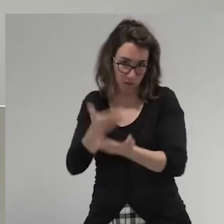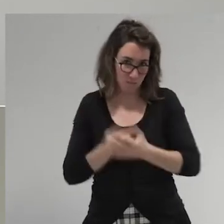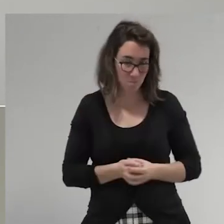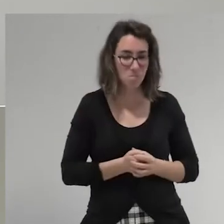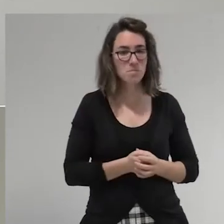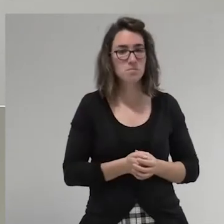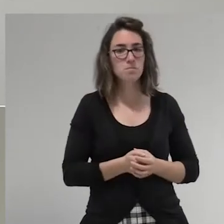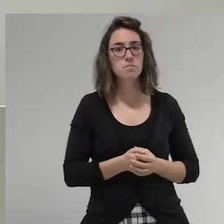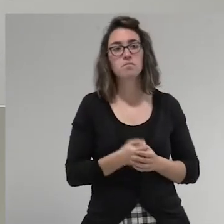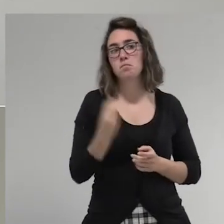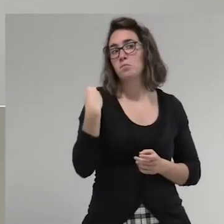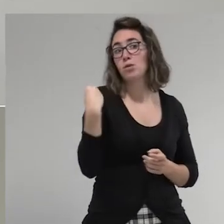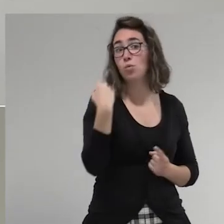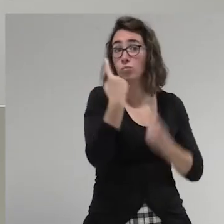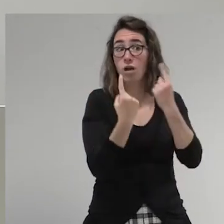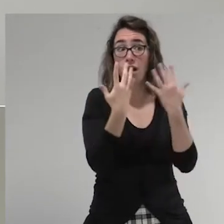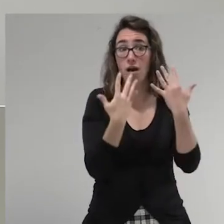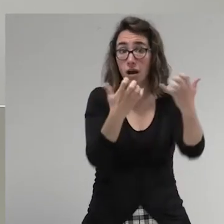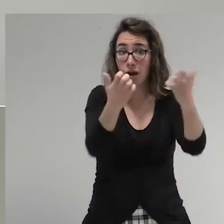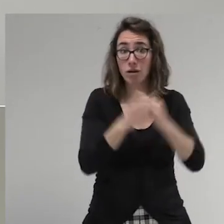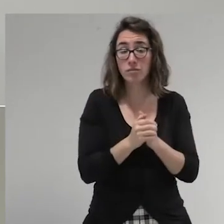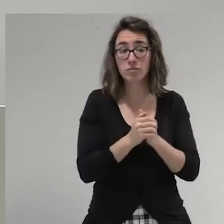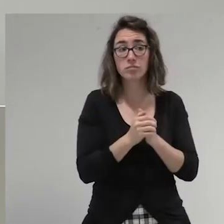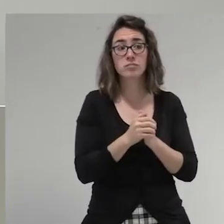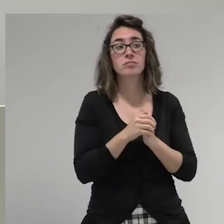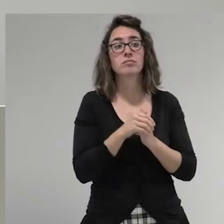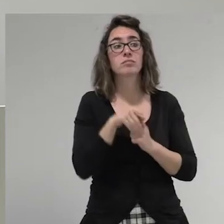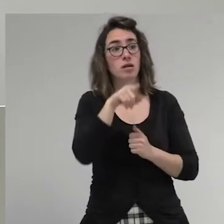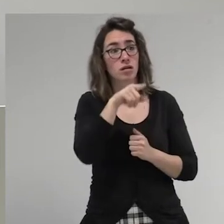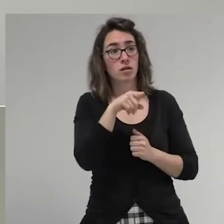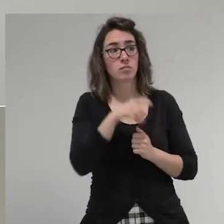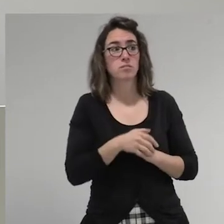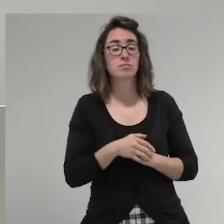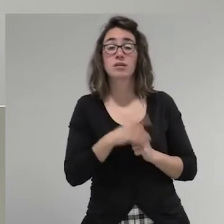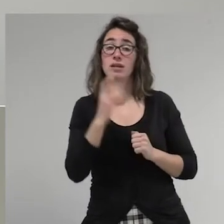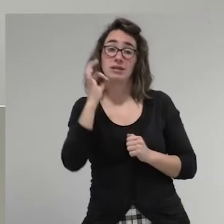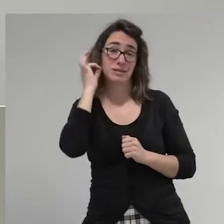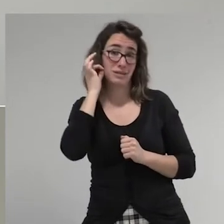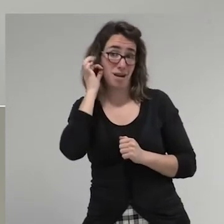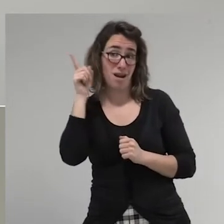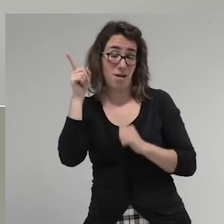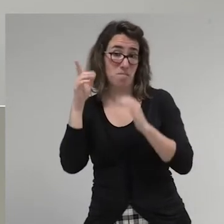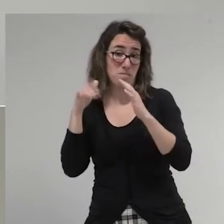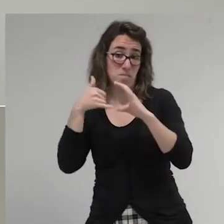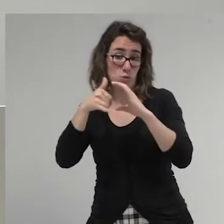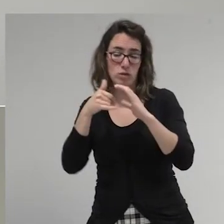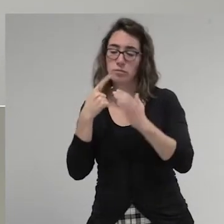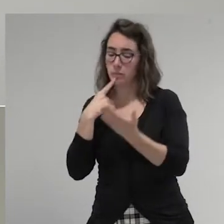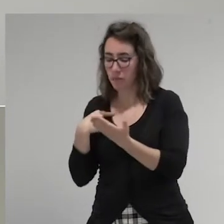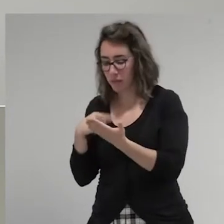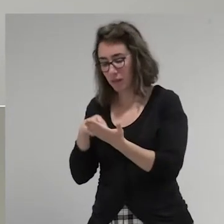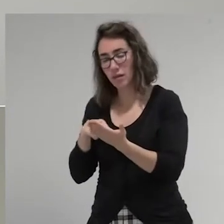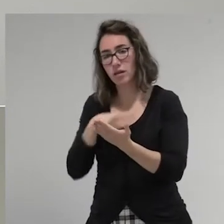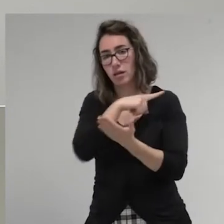¿Alguna pregunta más? Desde casa nos preguntan que cuál sería el análisis de